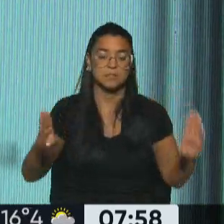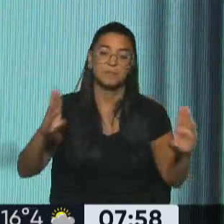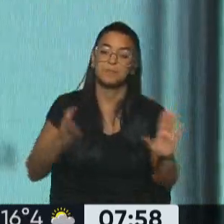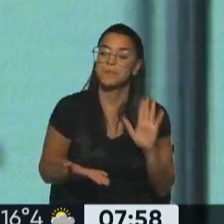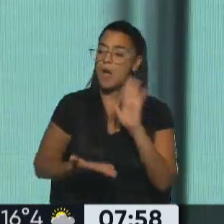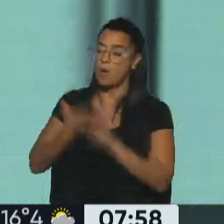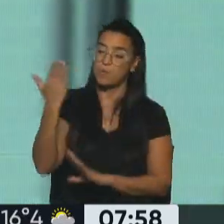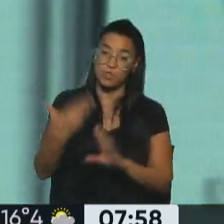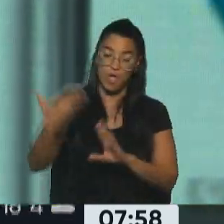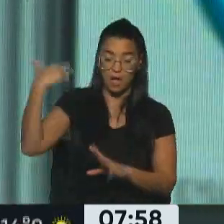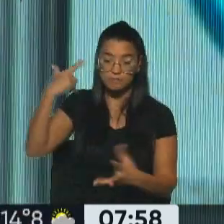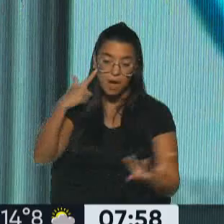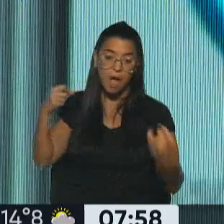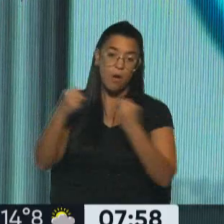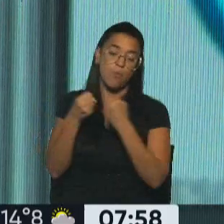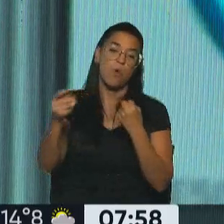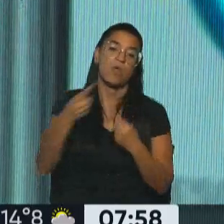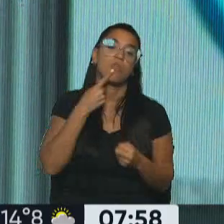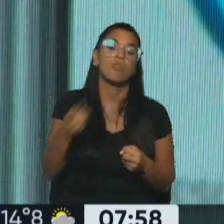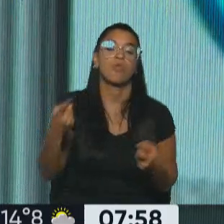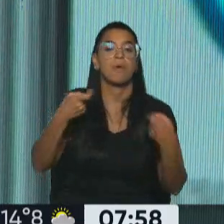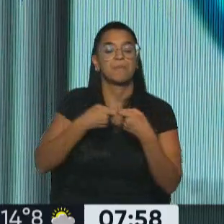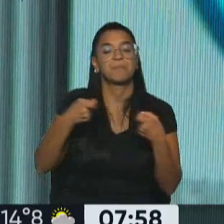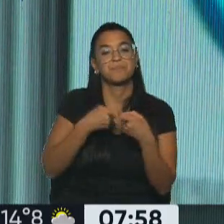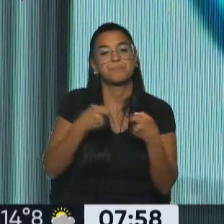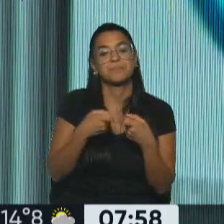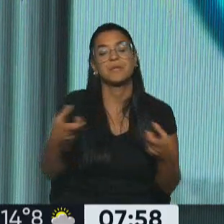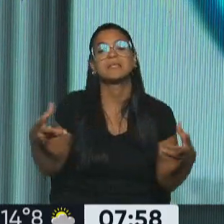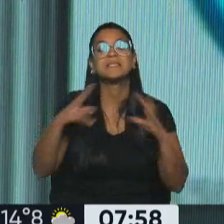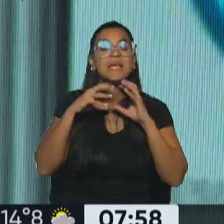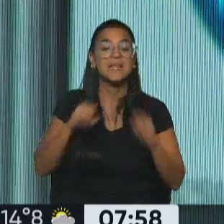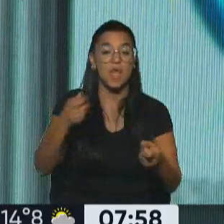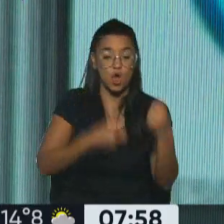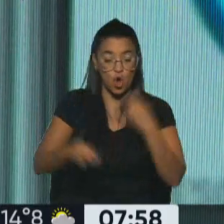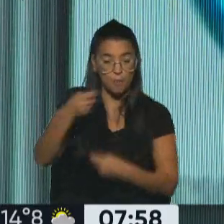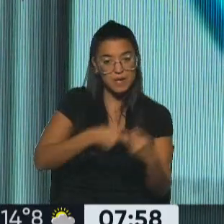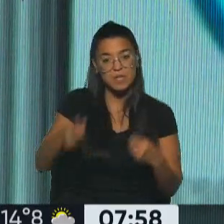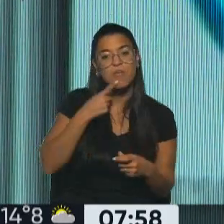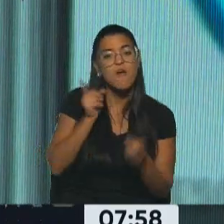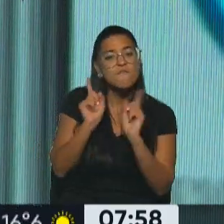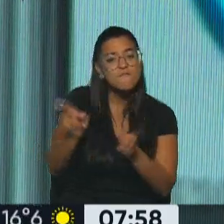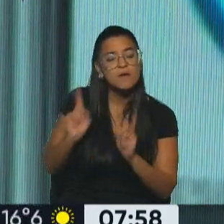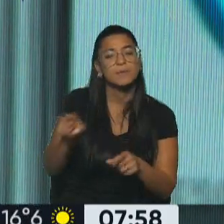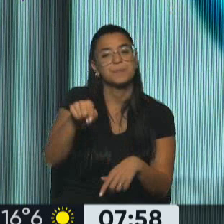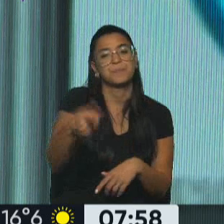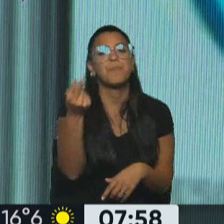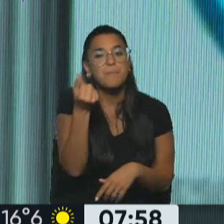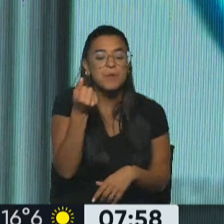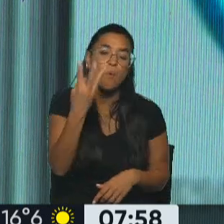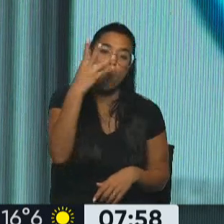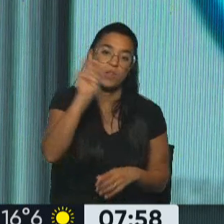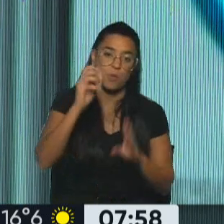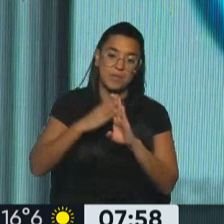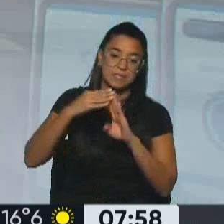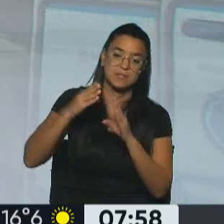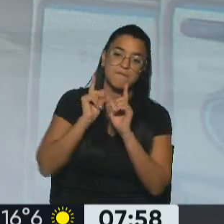aumento previamente pautado con las empresas, lo que arregló la Secretaría de Comercio Interior es decir, bueno, dejamos fijos estos precios por